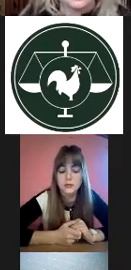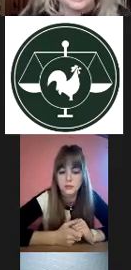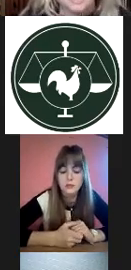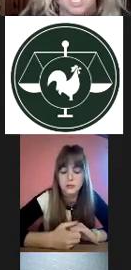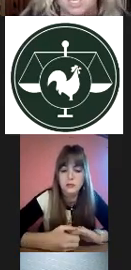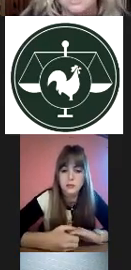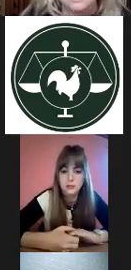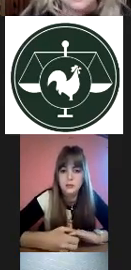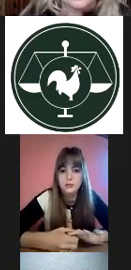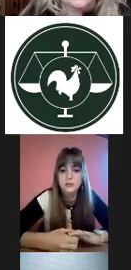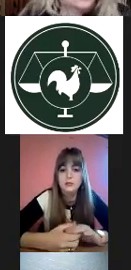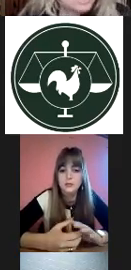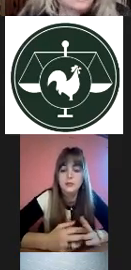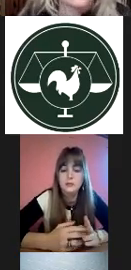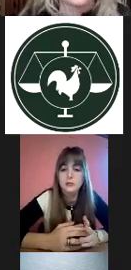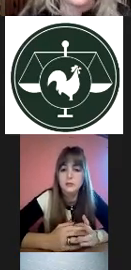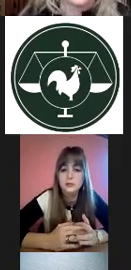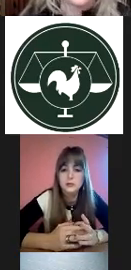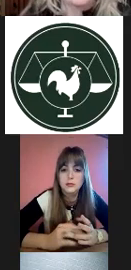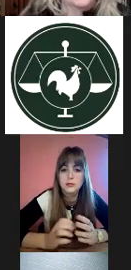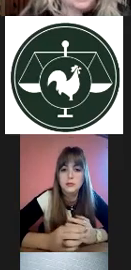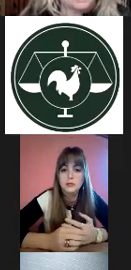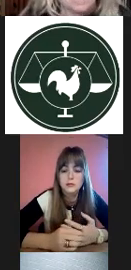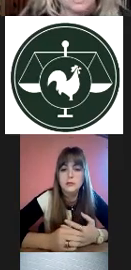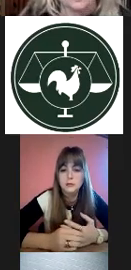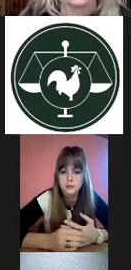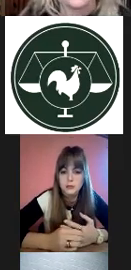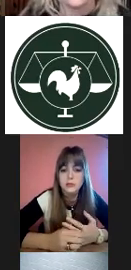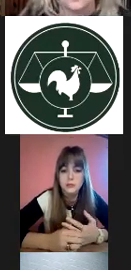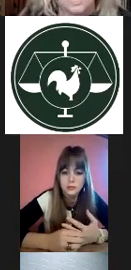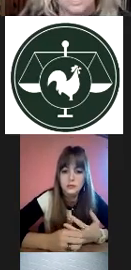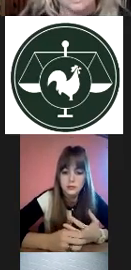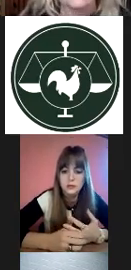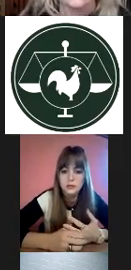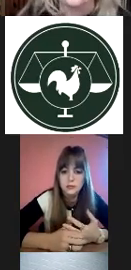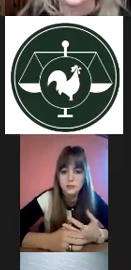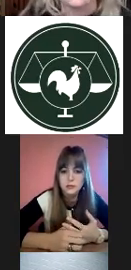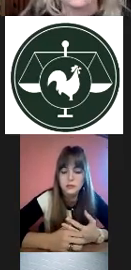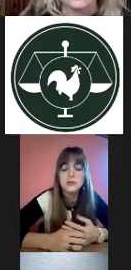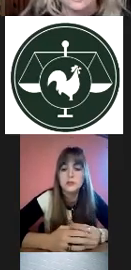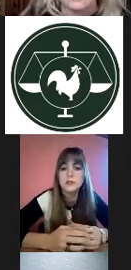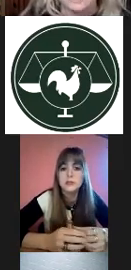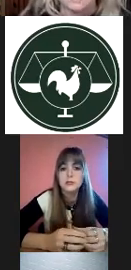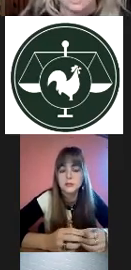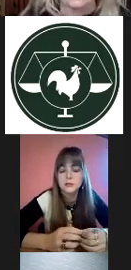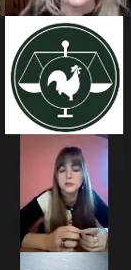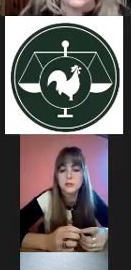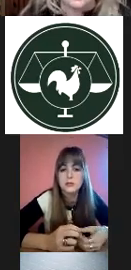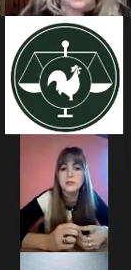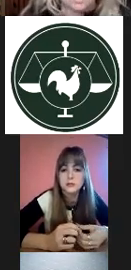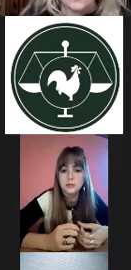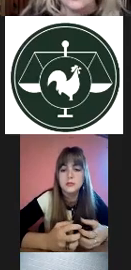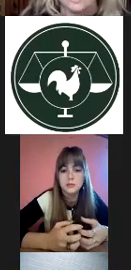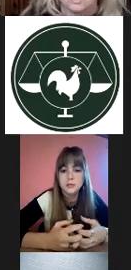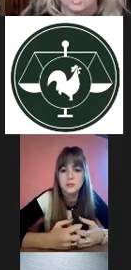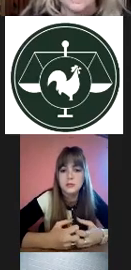de la veterinaria, es que no tienen esa capacidad para hacerlos algunos veterinarios. Bueno, el zoonosis de almirante Brown